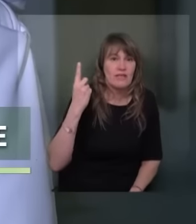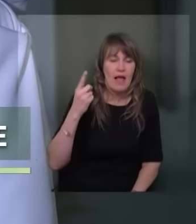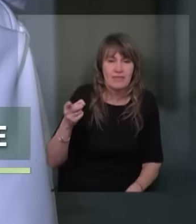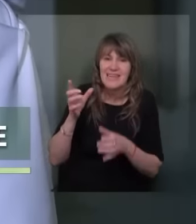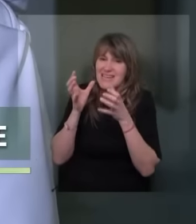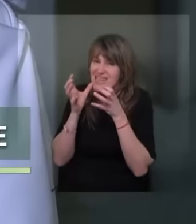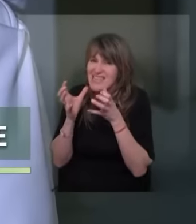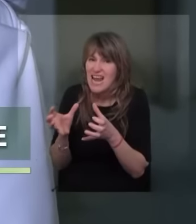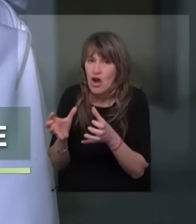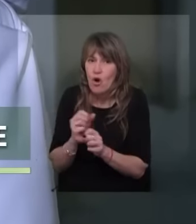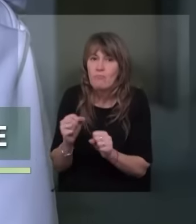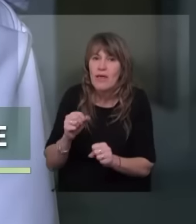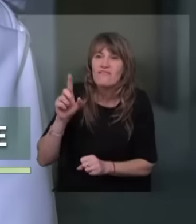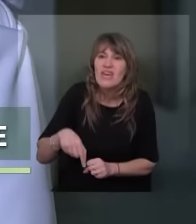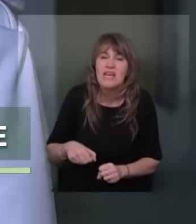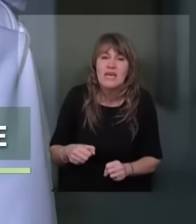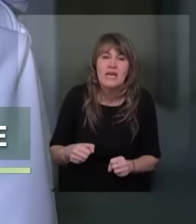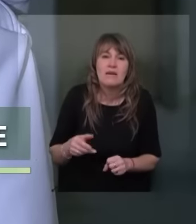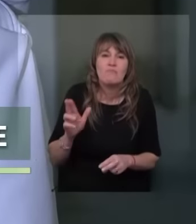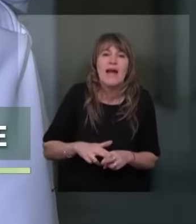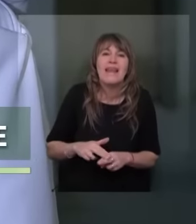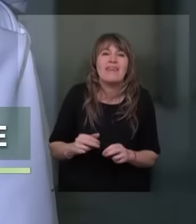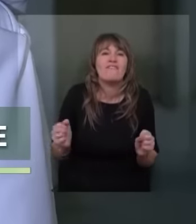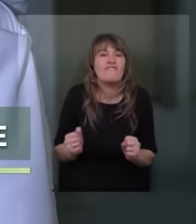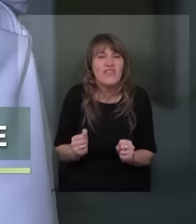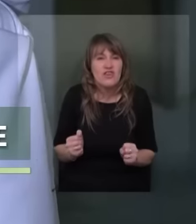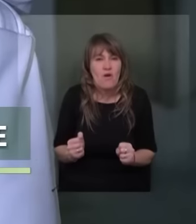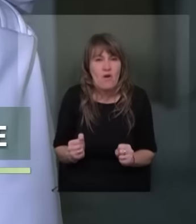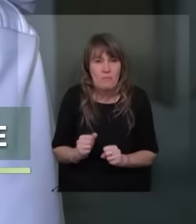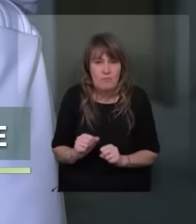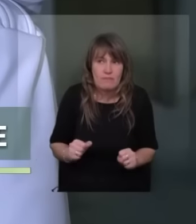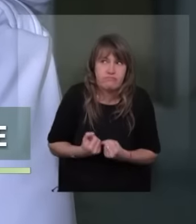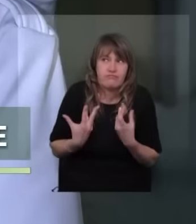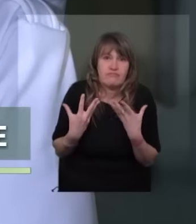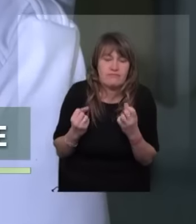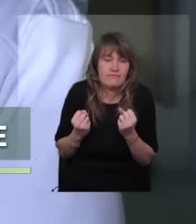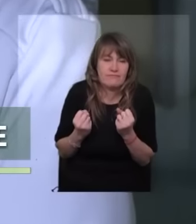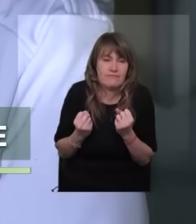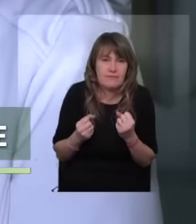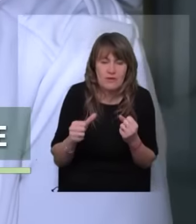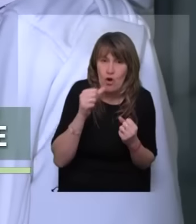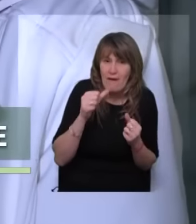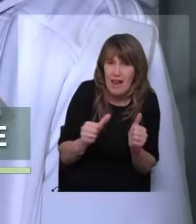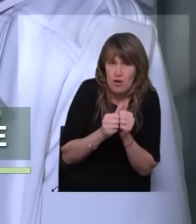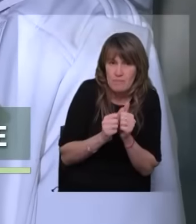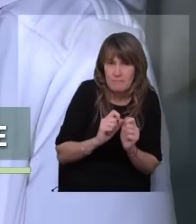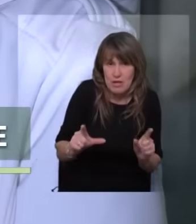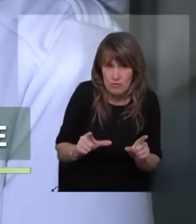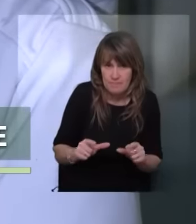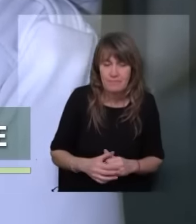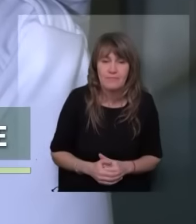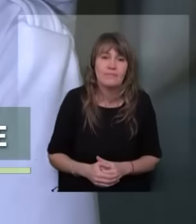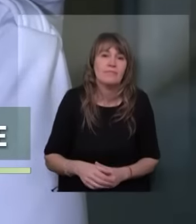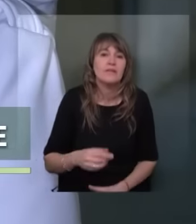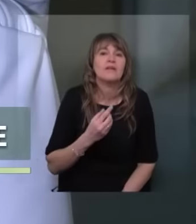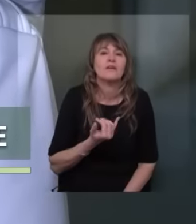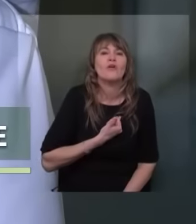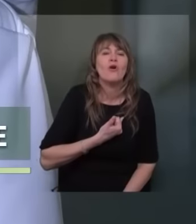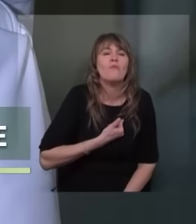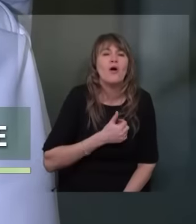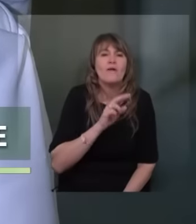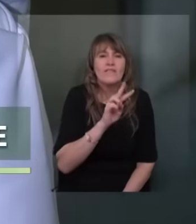hipotermia cuando hay un consumo problemático de alcohol para cerrar Cómo están funcionando los refugios que pasaron hacer